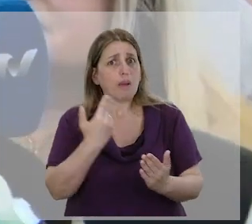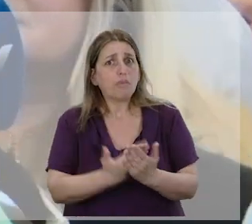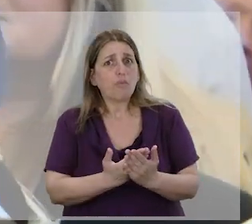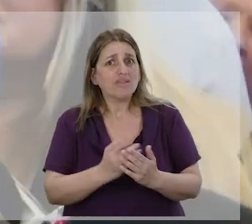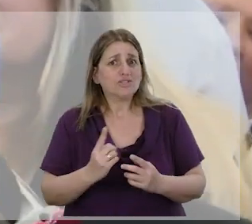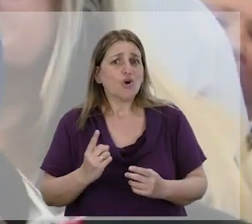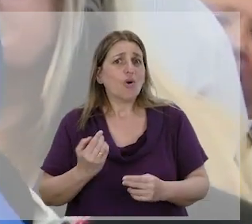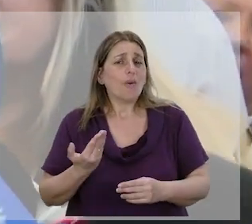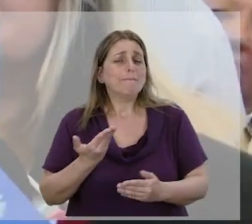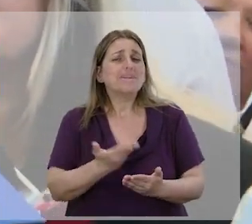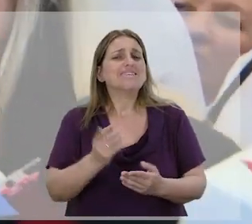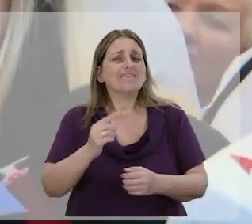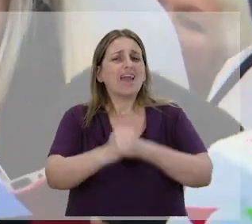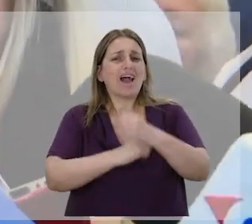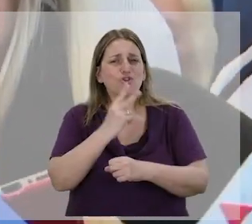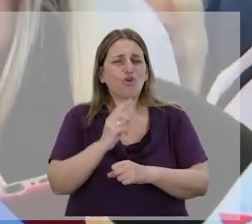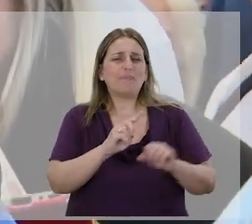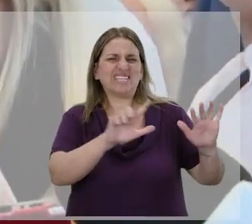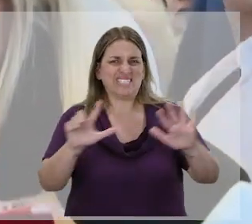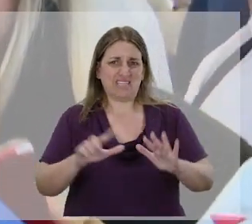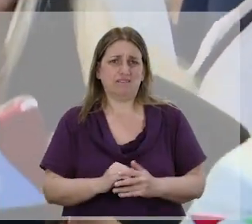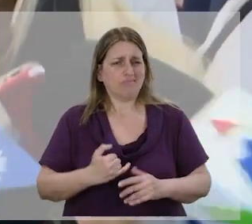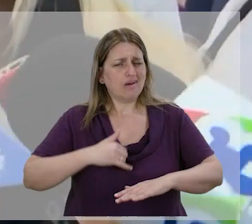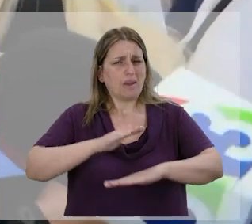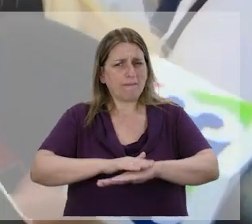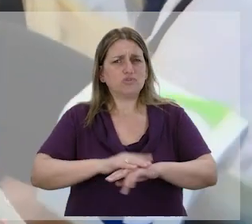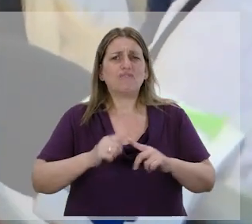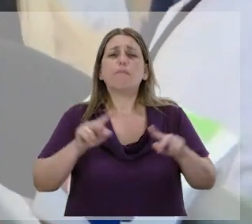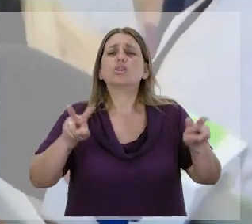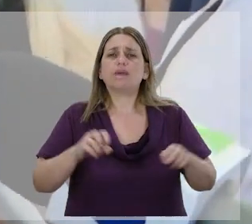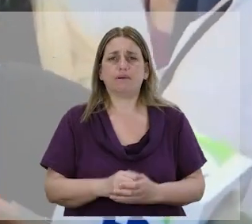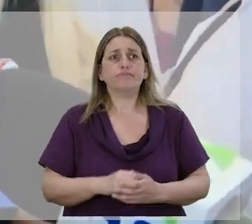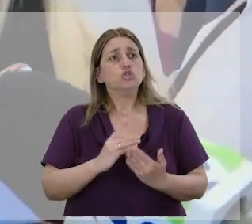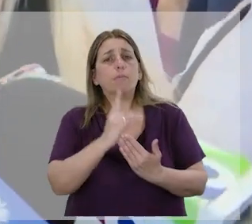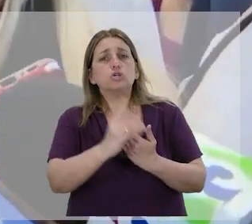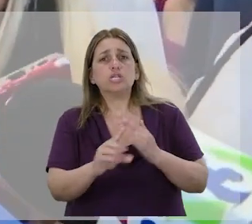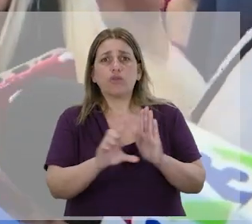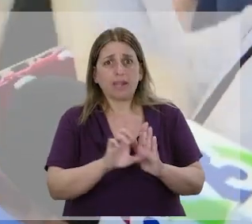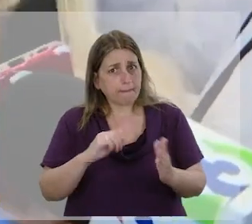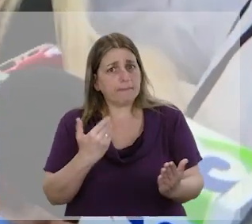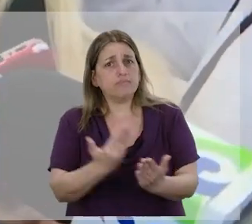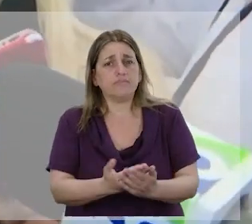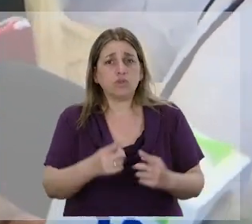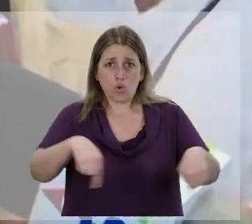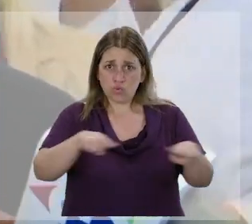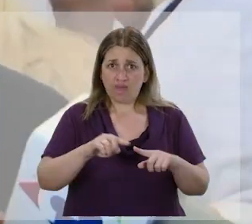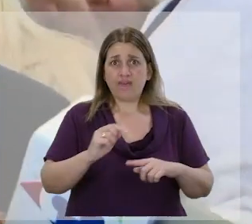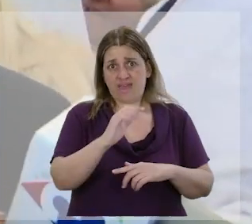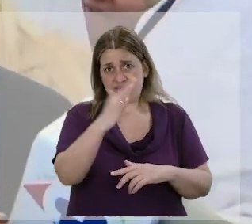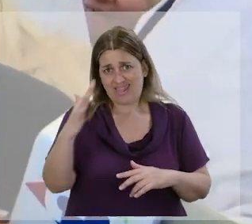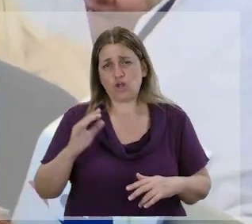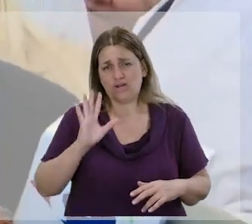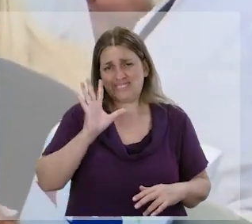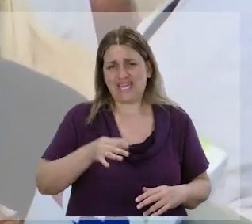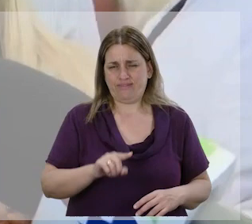por qué? Porque ese es un proyecto de ley que yo presenté el año 2007, me parece. O sea, me hago cargo totalmente de ese tema. ¿Por qué presenté este proyecto de